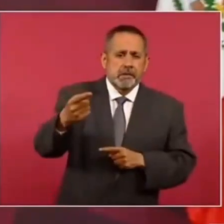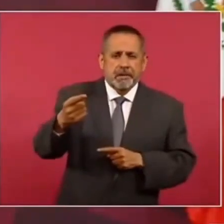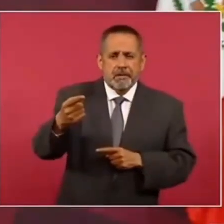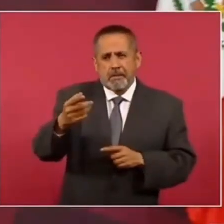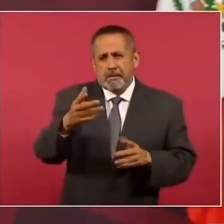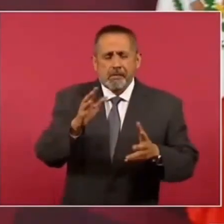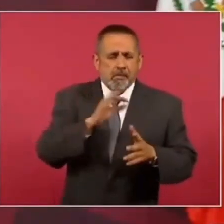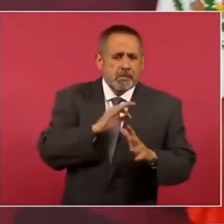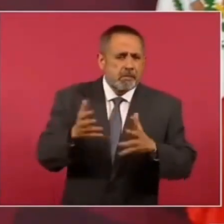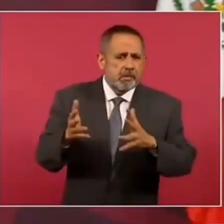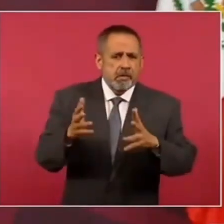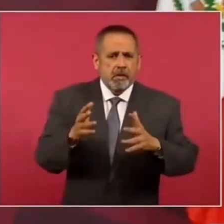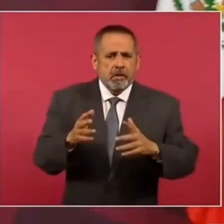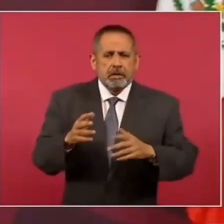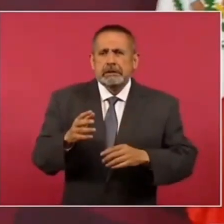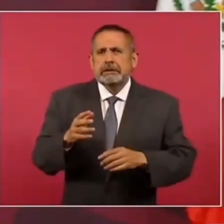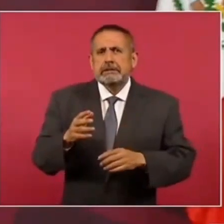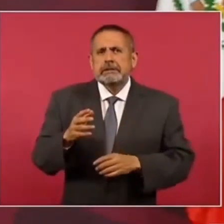finales